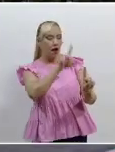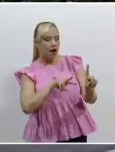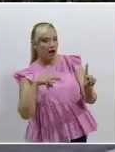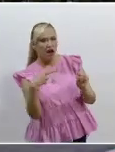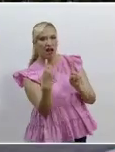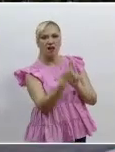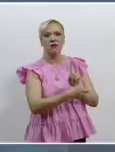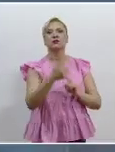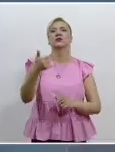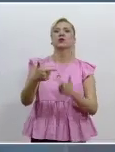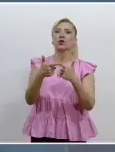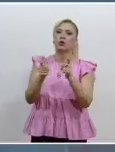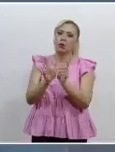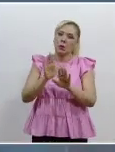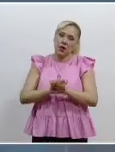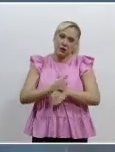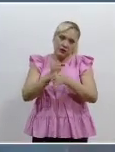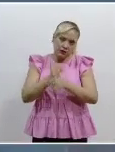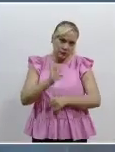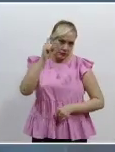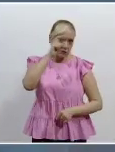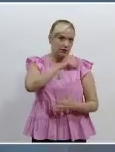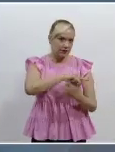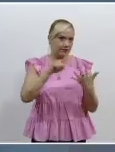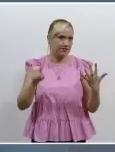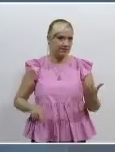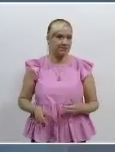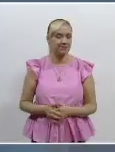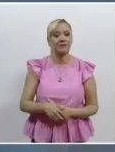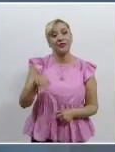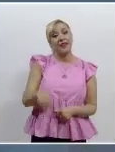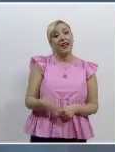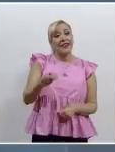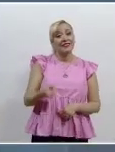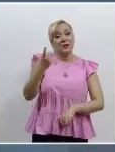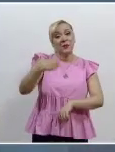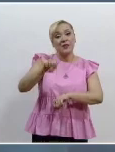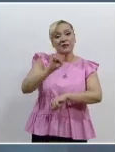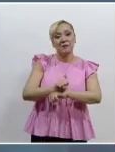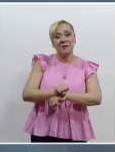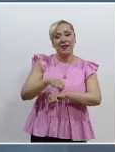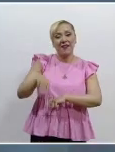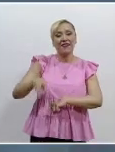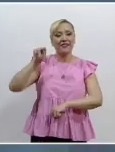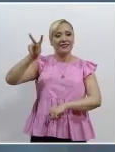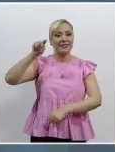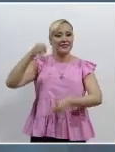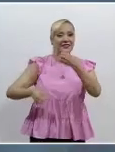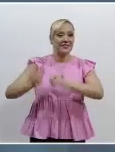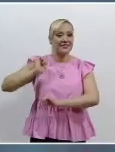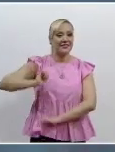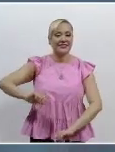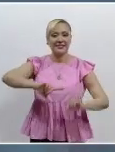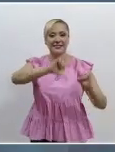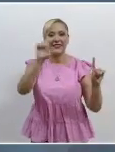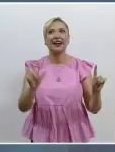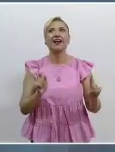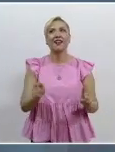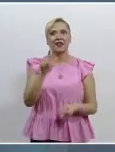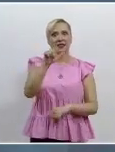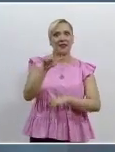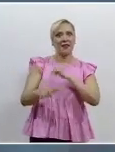prioritarios. Y esta semana el canal del Poder Judicial de la Federación cumplió 17 años difundiendo la cultura